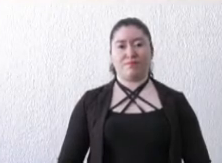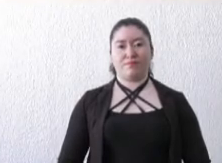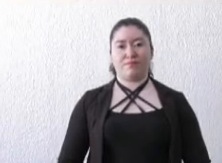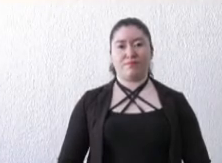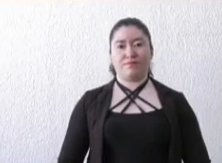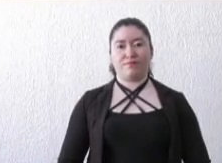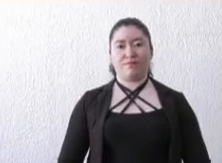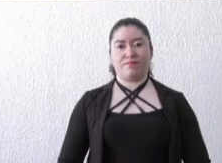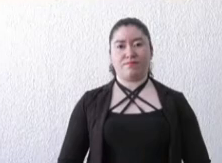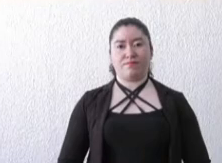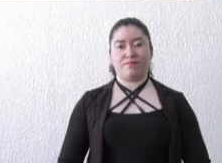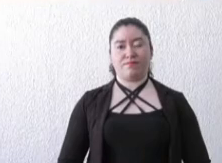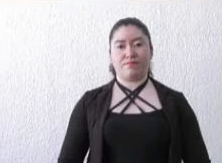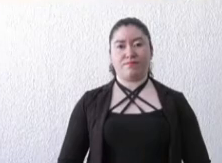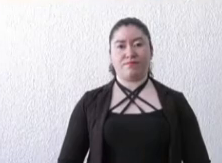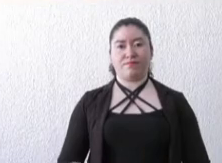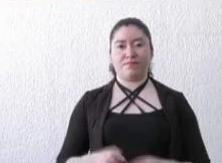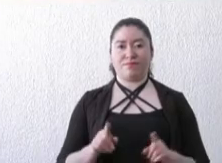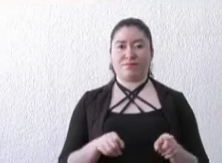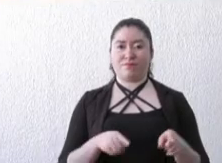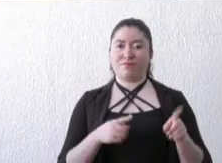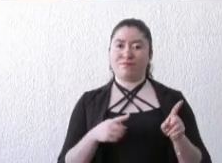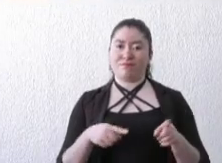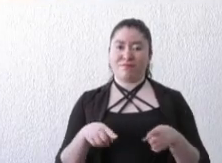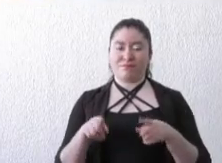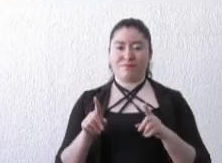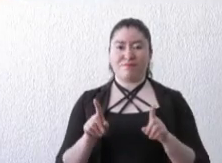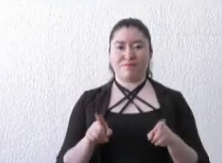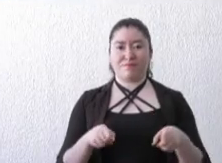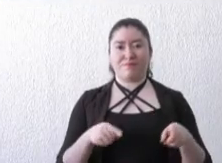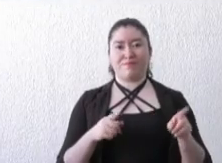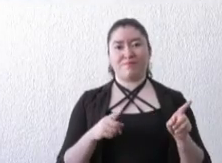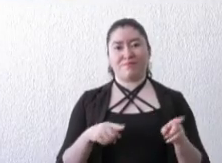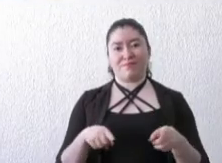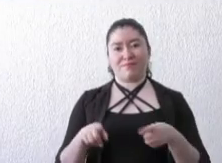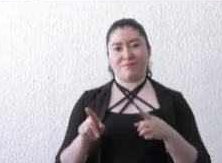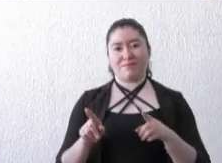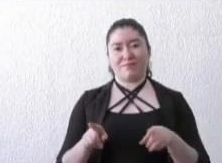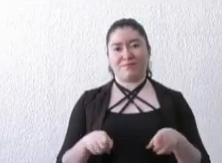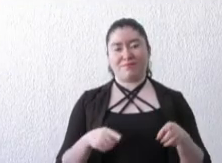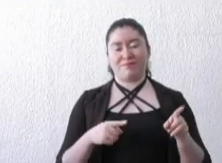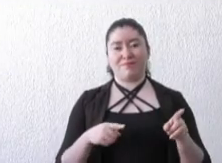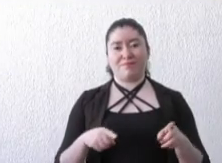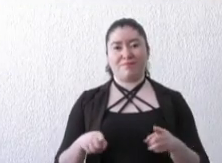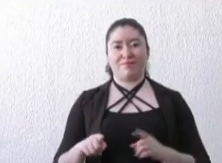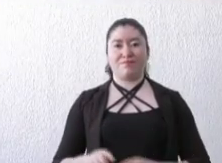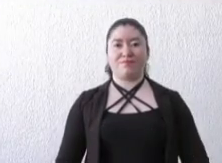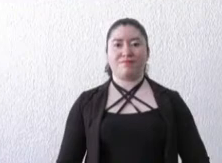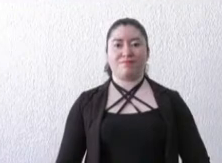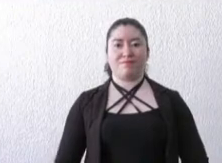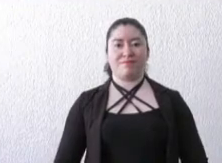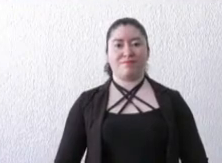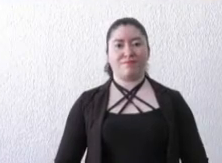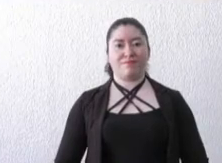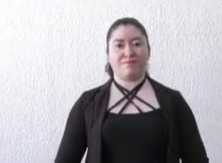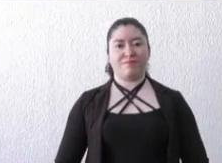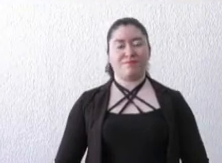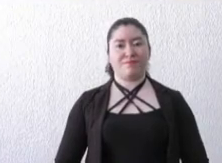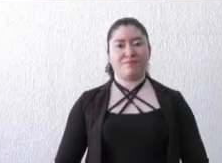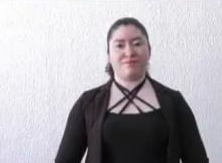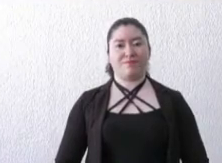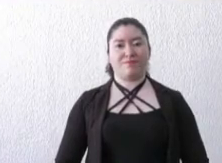todo, como parte de la visión de que la cultura es un derecho y también el disfrute de la cultura para todos y para todas.